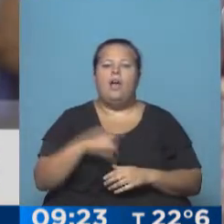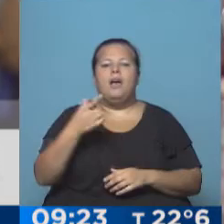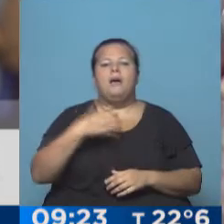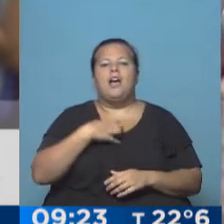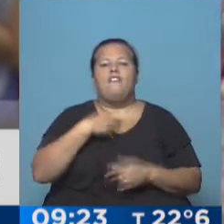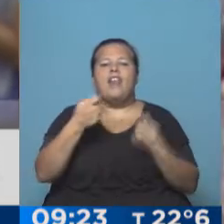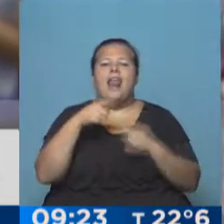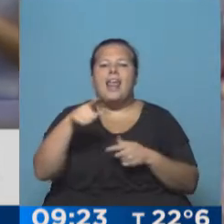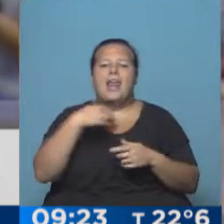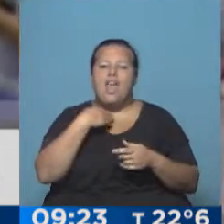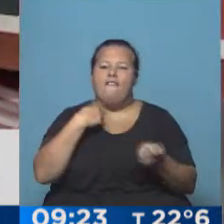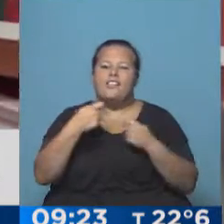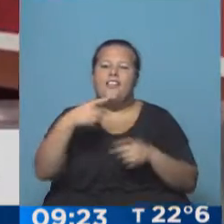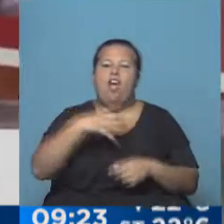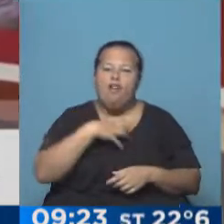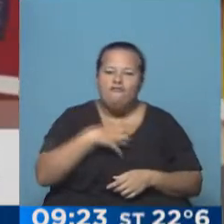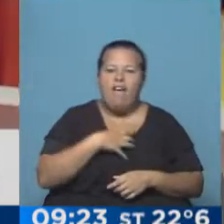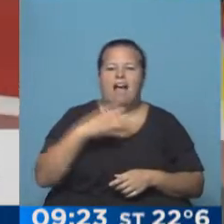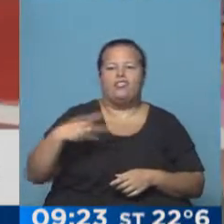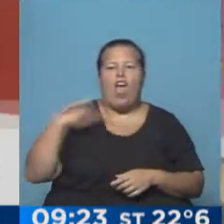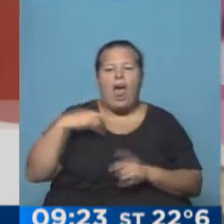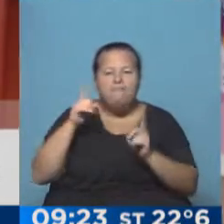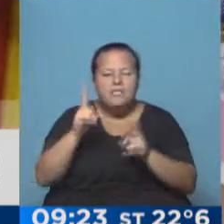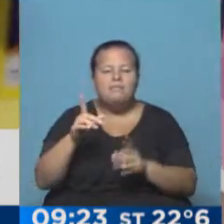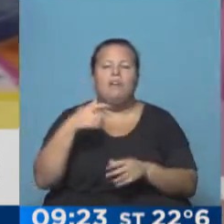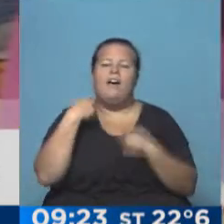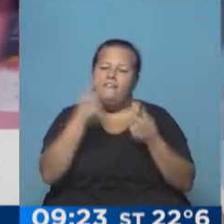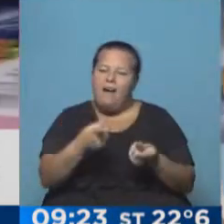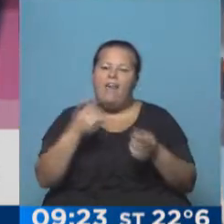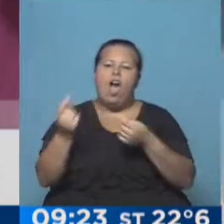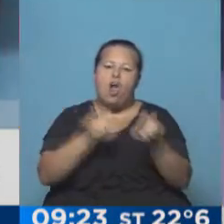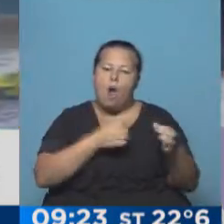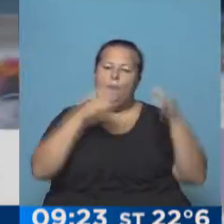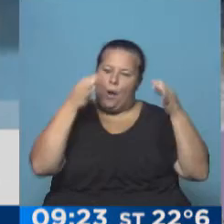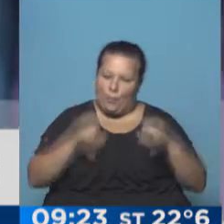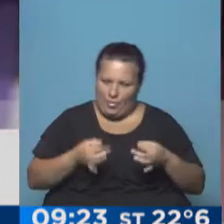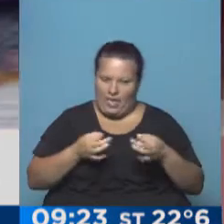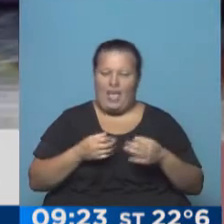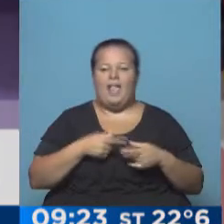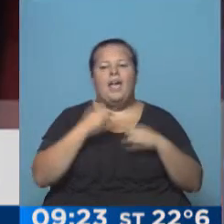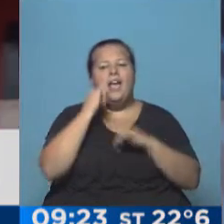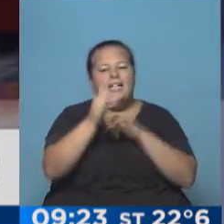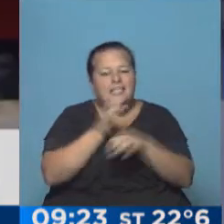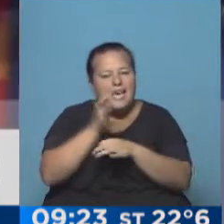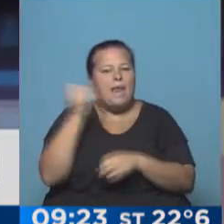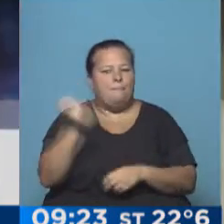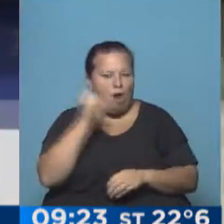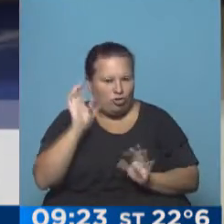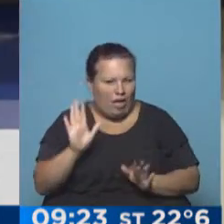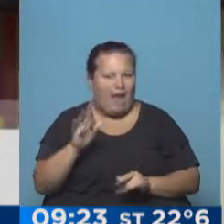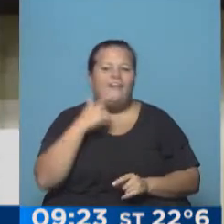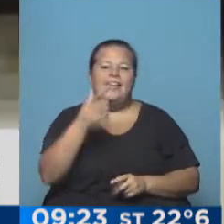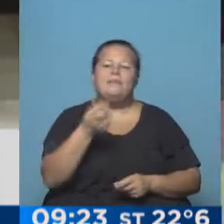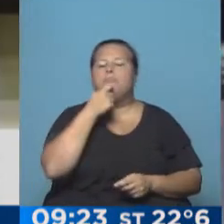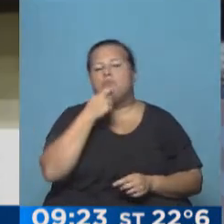en su librero de barrio, de confianza, de toda la vida. Les va a hacer realizar una compra inteligente, les va a dar consejos útiles. Les va a